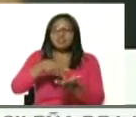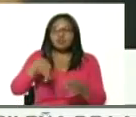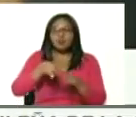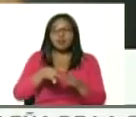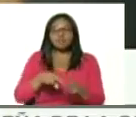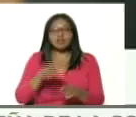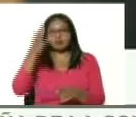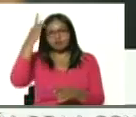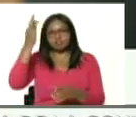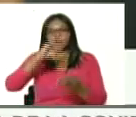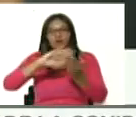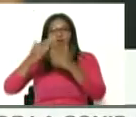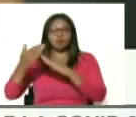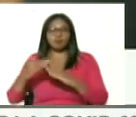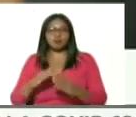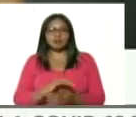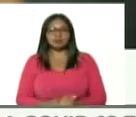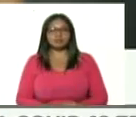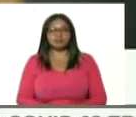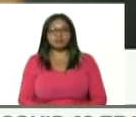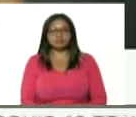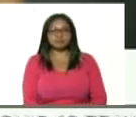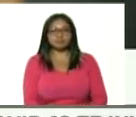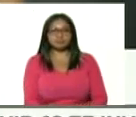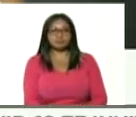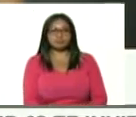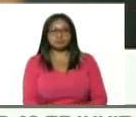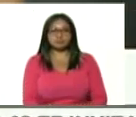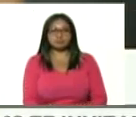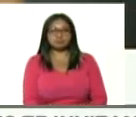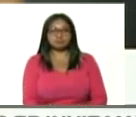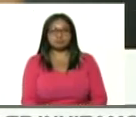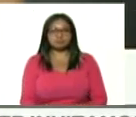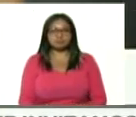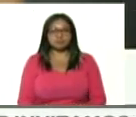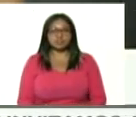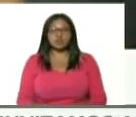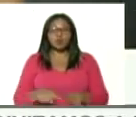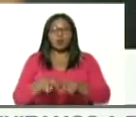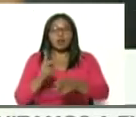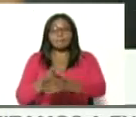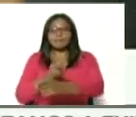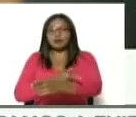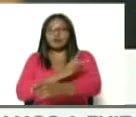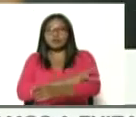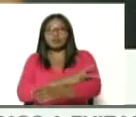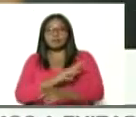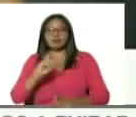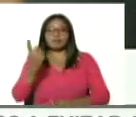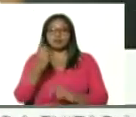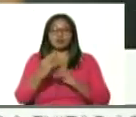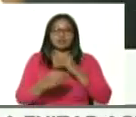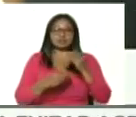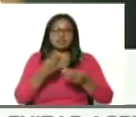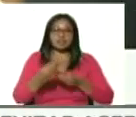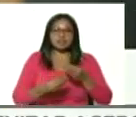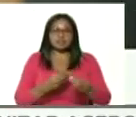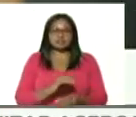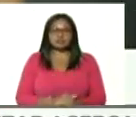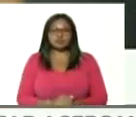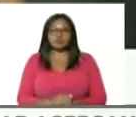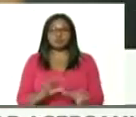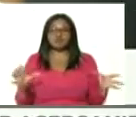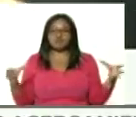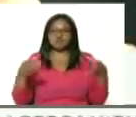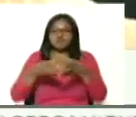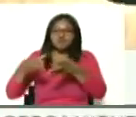Consejo Comunal. En esta sociedad, el núcleo es la parroquia, que fue lo primero que crearon los españoles. Y la agrupación de